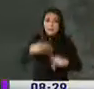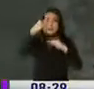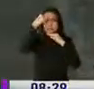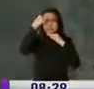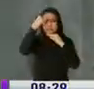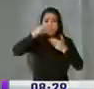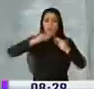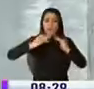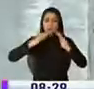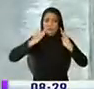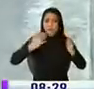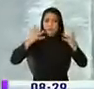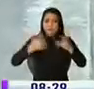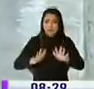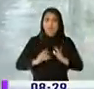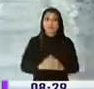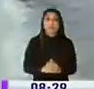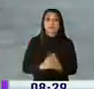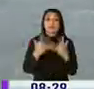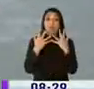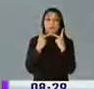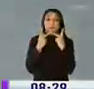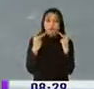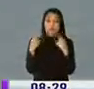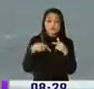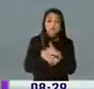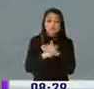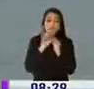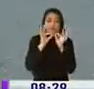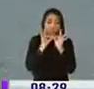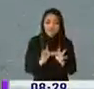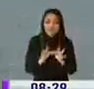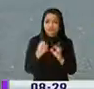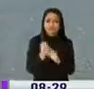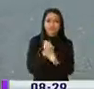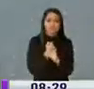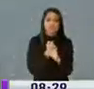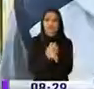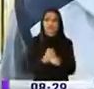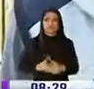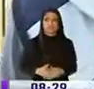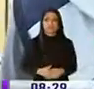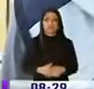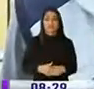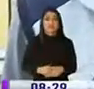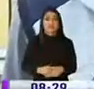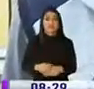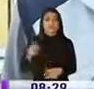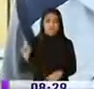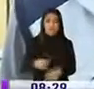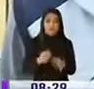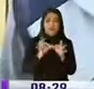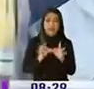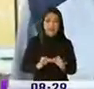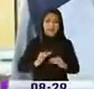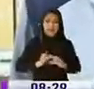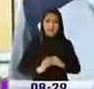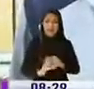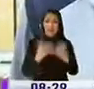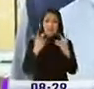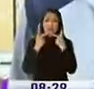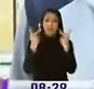de la comunidad, personal de LEMOB acudió al lugar para realizar los trabajos de bacheo. Sí, vinieron a arreglar los de LEMOB. Y